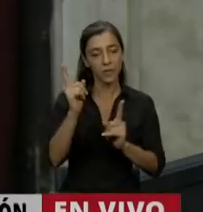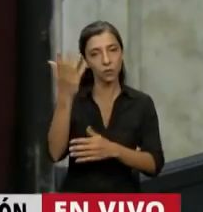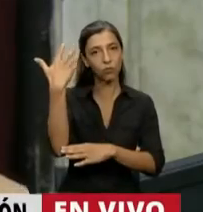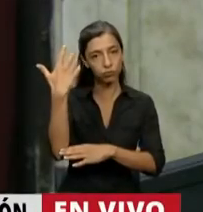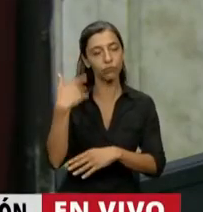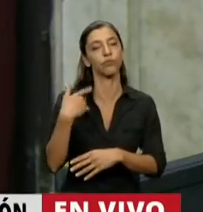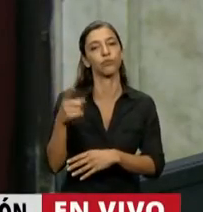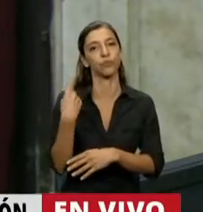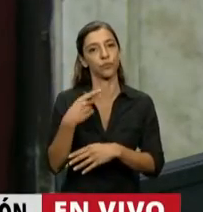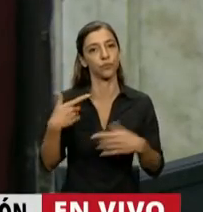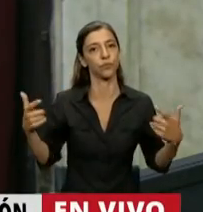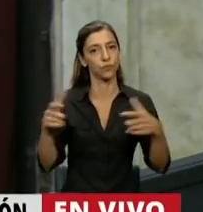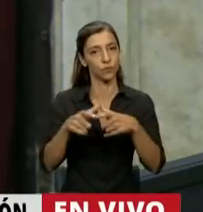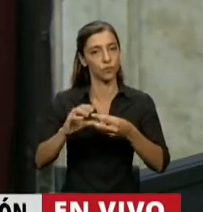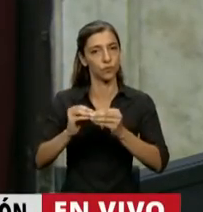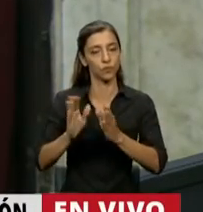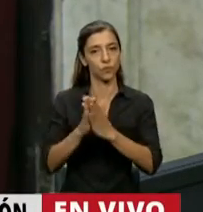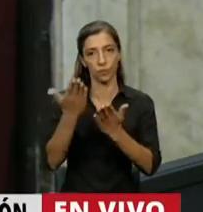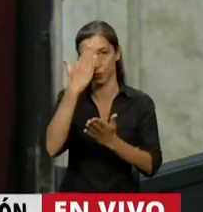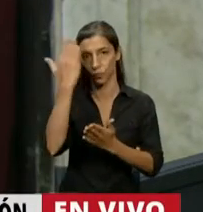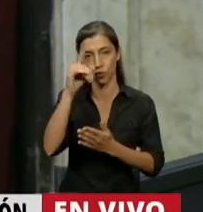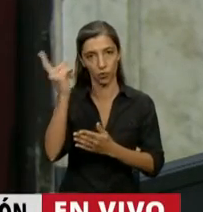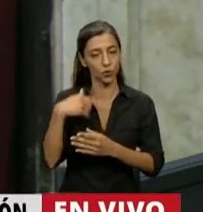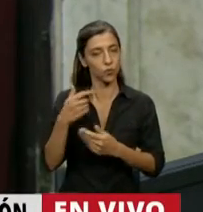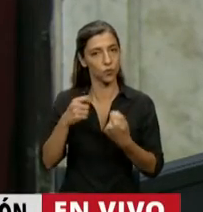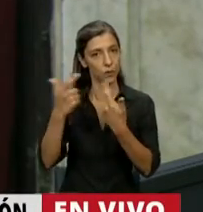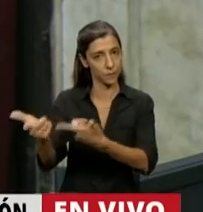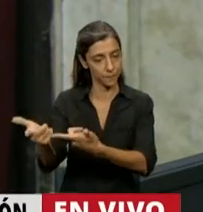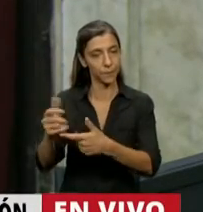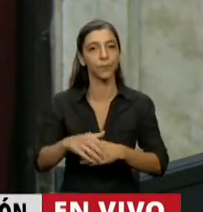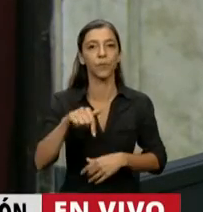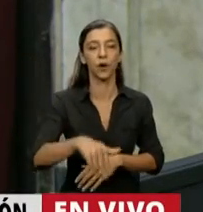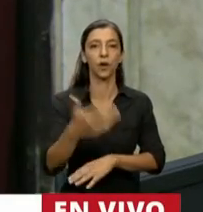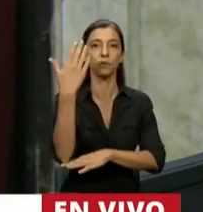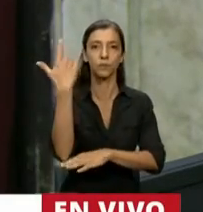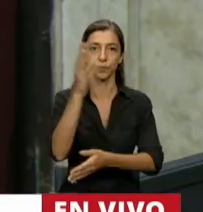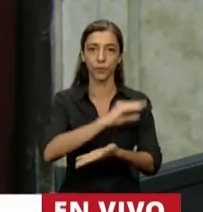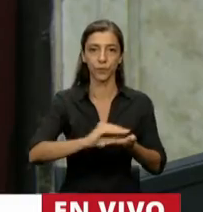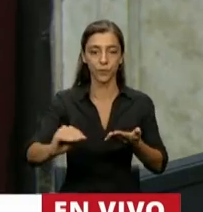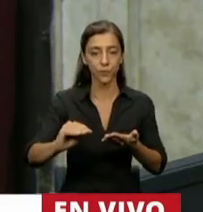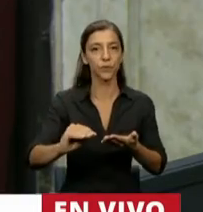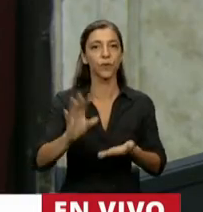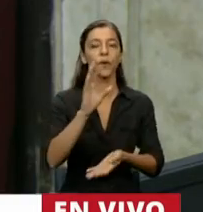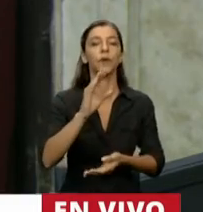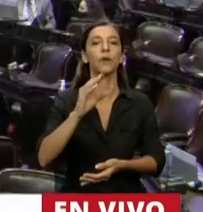Para un apartamiento del reglamento, en el uso de la palabra, la diputada Cecilia Moró.